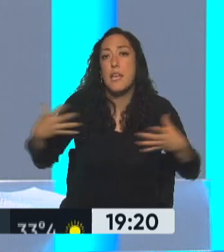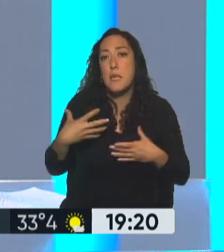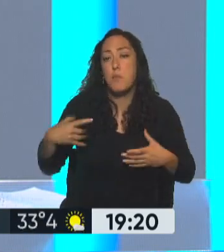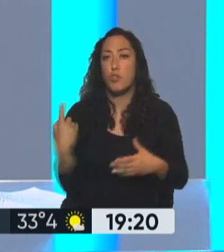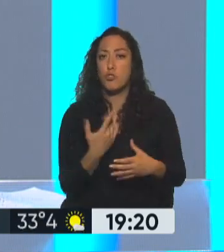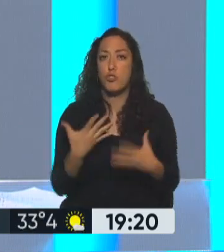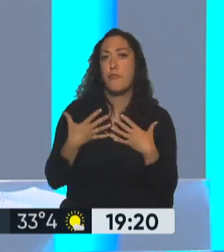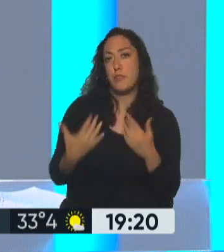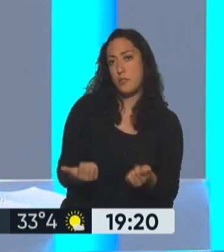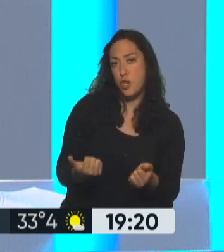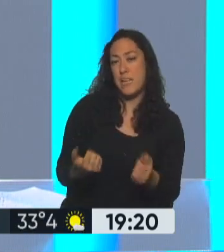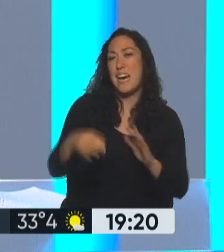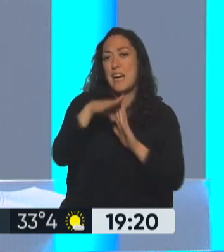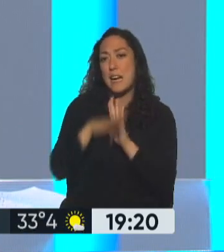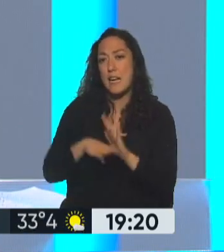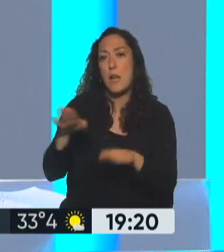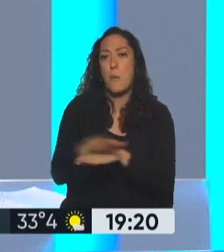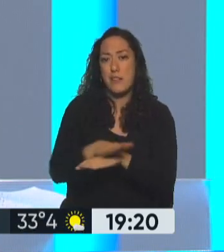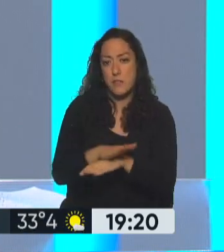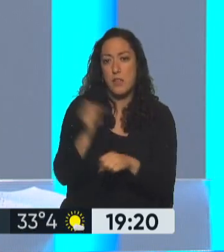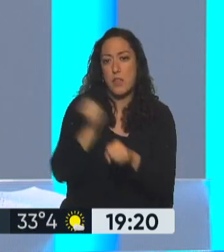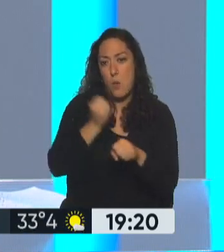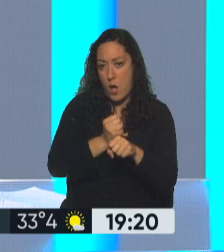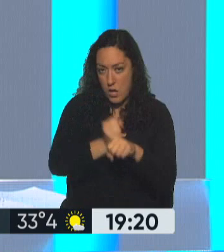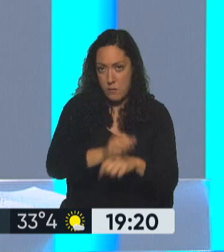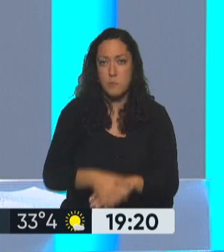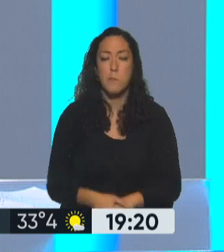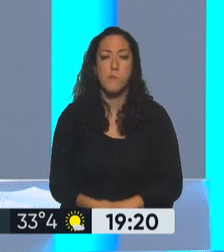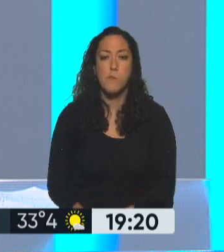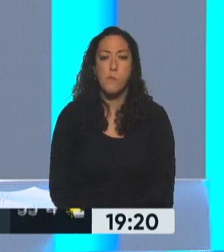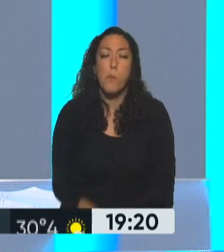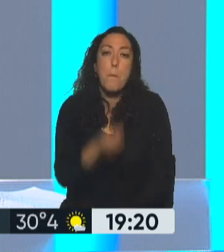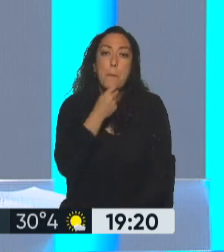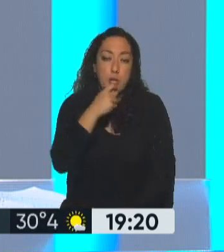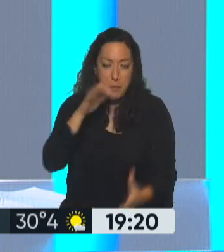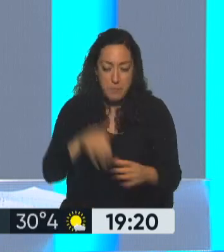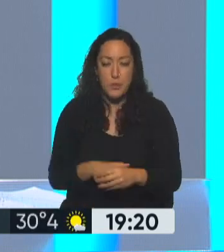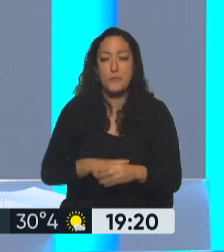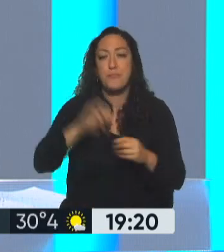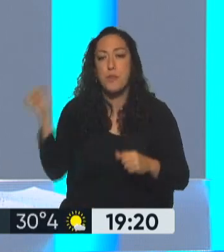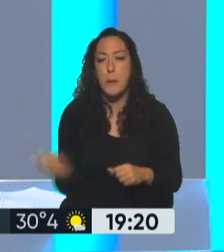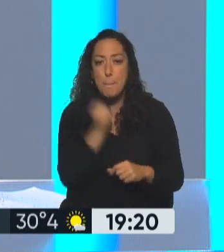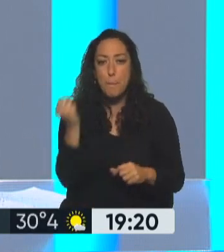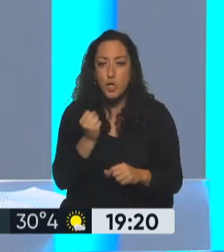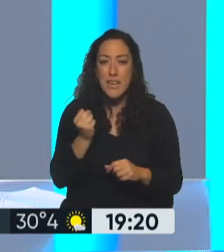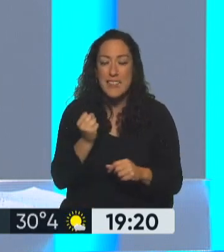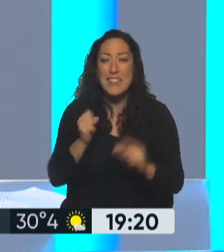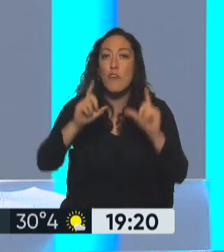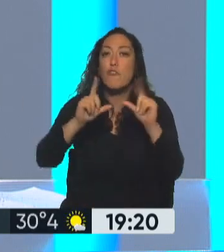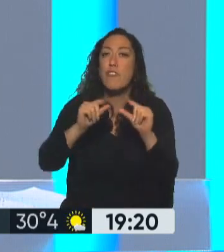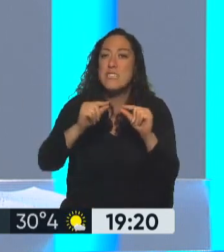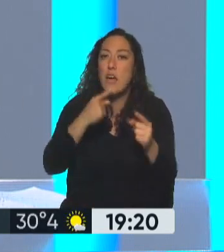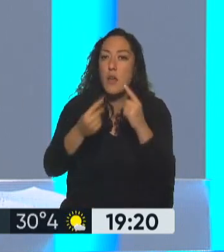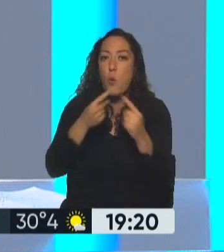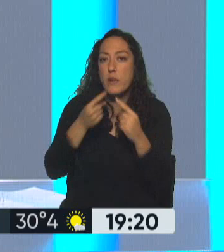trabajando en algunas reglas básicas por ejemplo es importante la fecha de realización de la